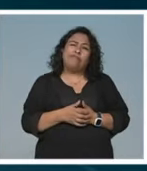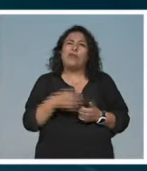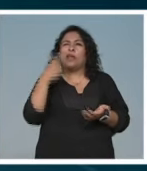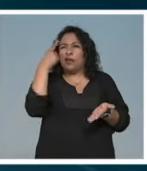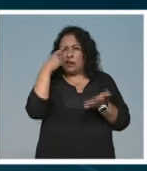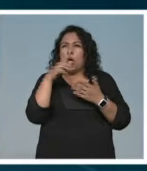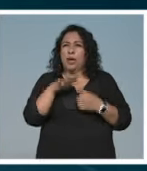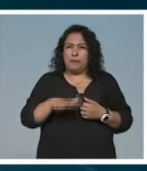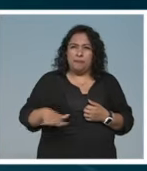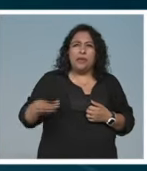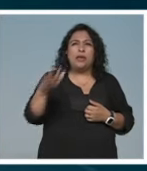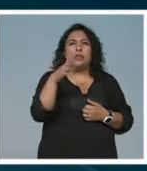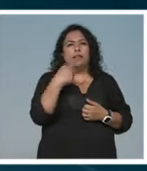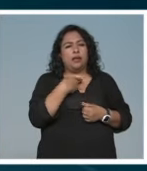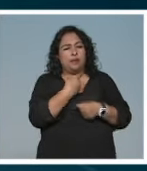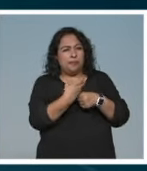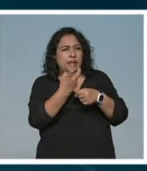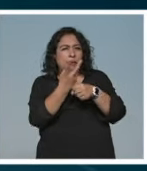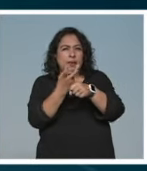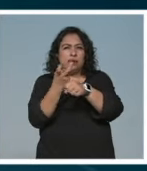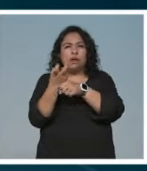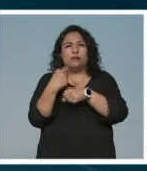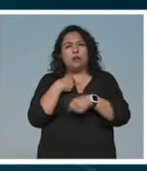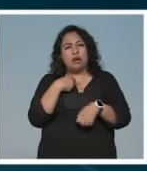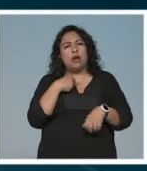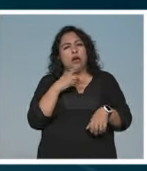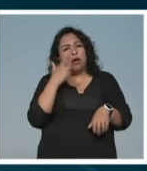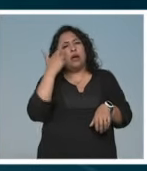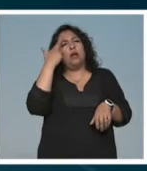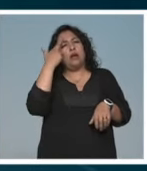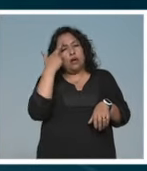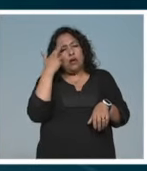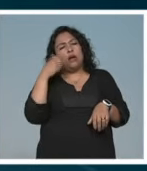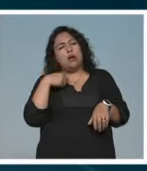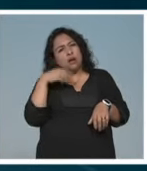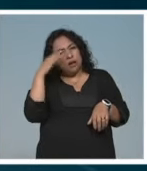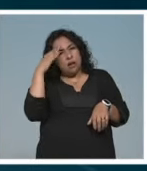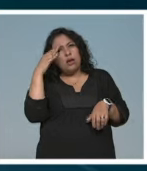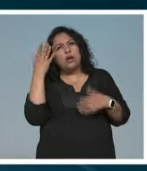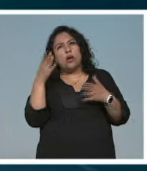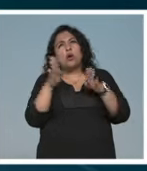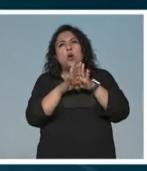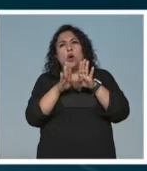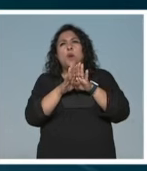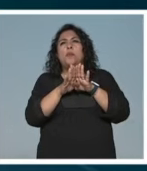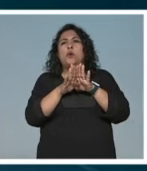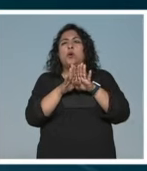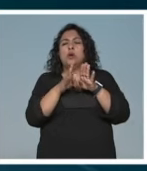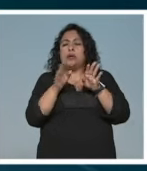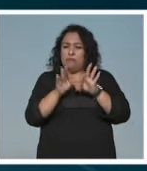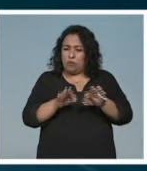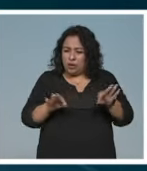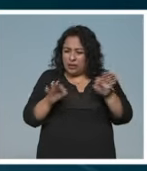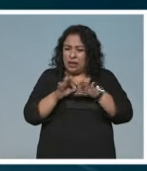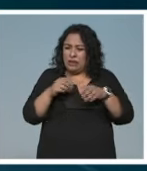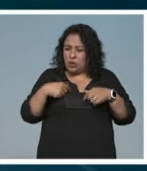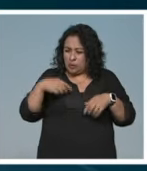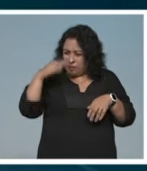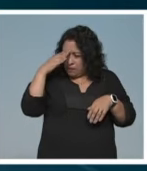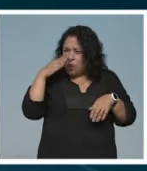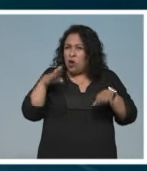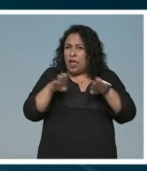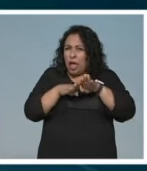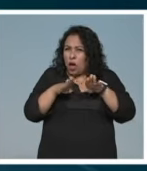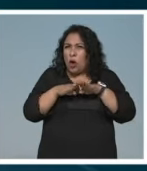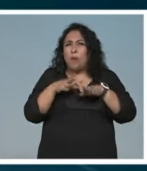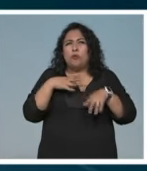un ambiente que nos invitaba a hacer memoria y reflexionar sobre cómo hacemos memoria, qué decidimos contar en